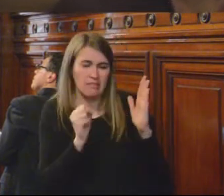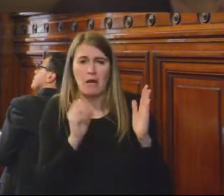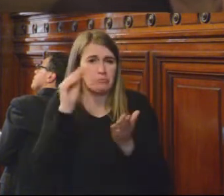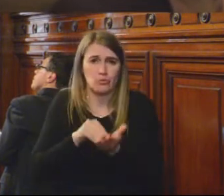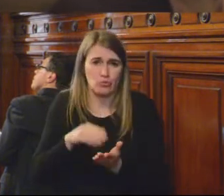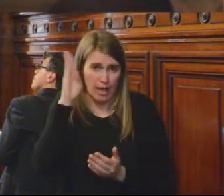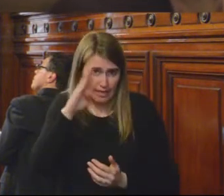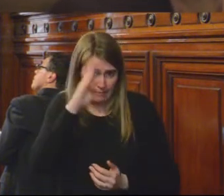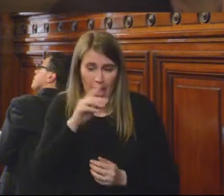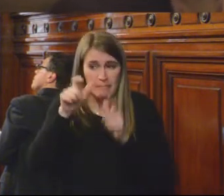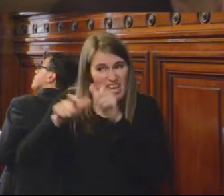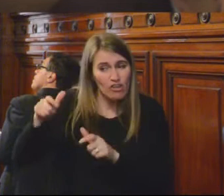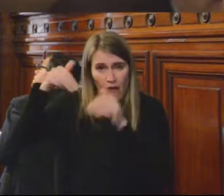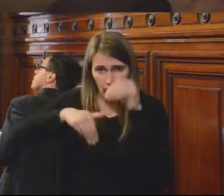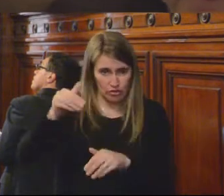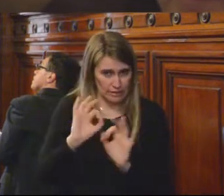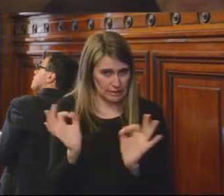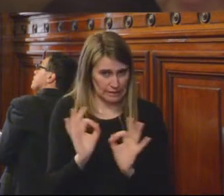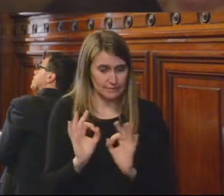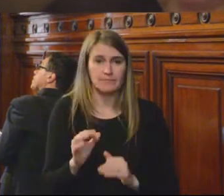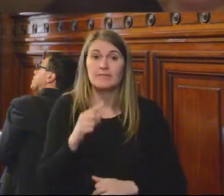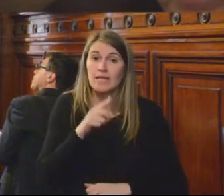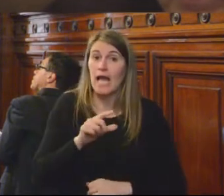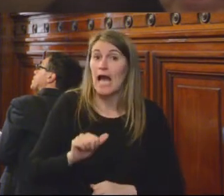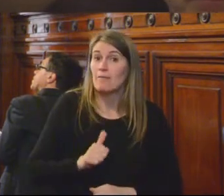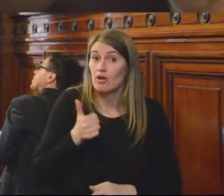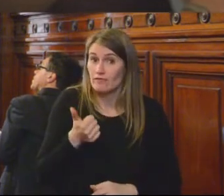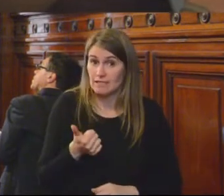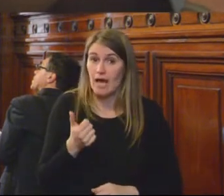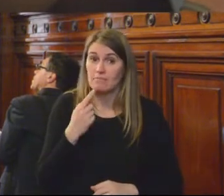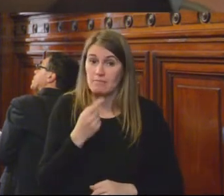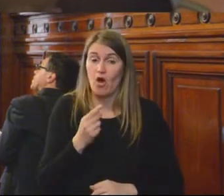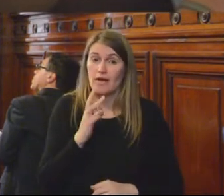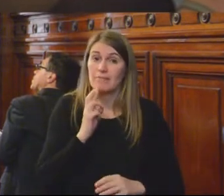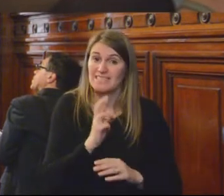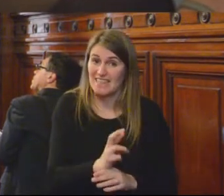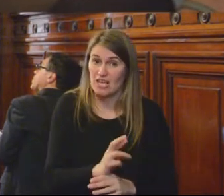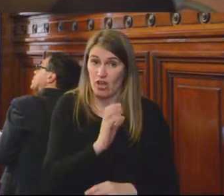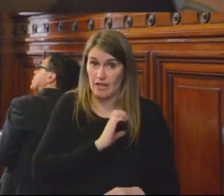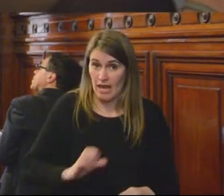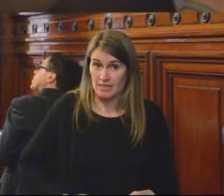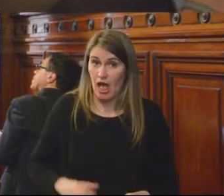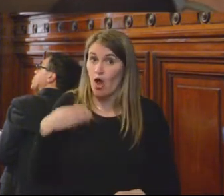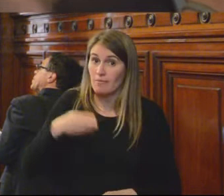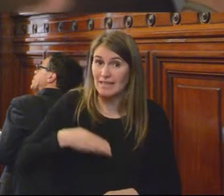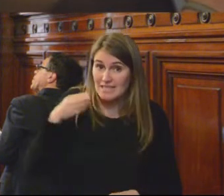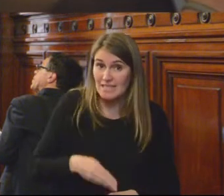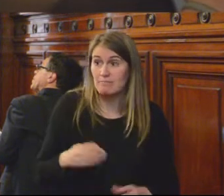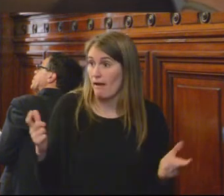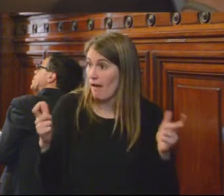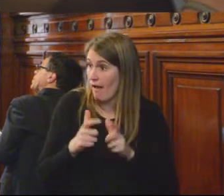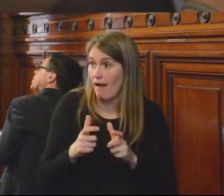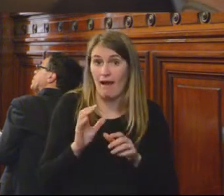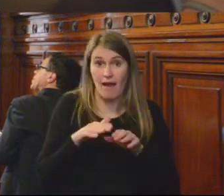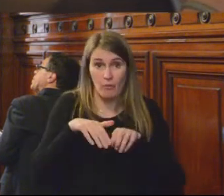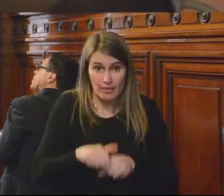finalmente queríamos aprovechar la disposición que tiene la representación del Estado a participar en estos espacios, a